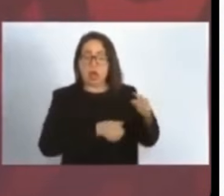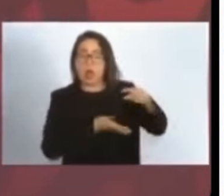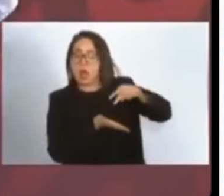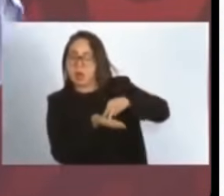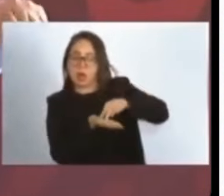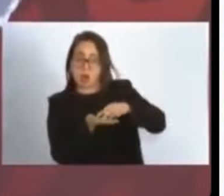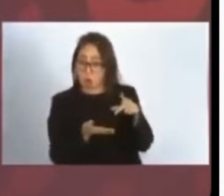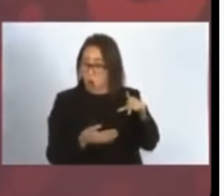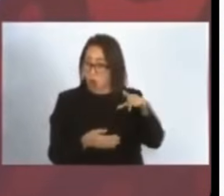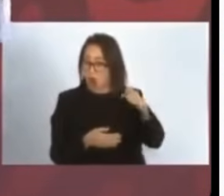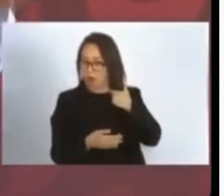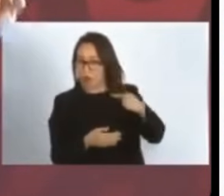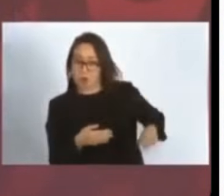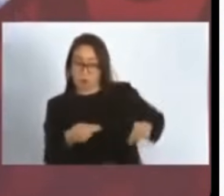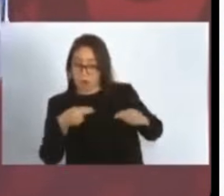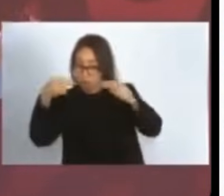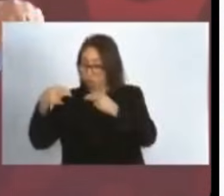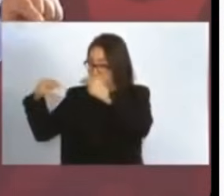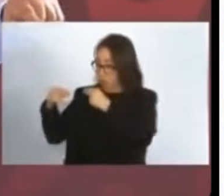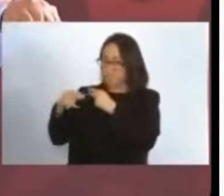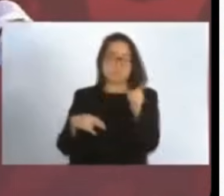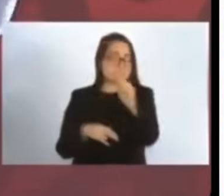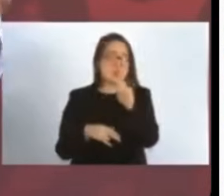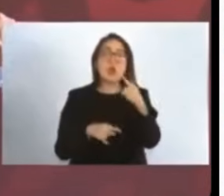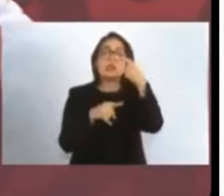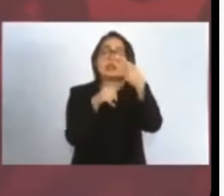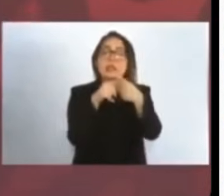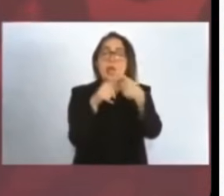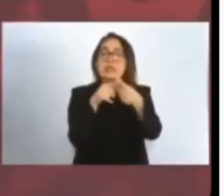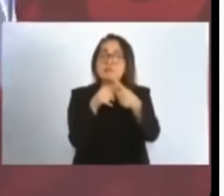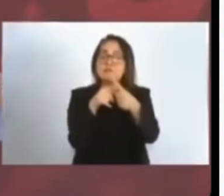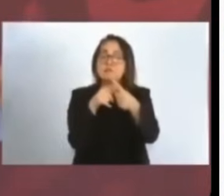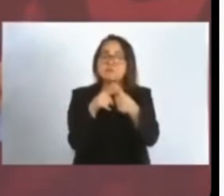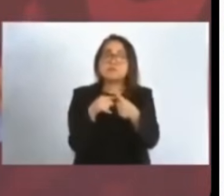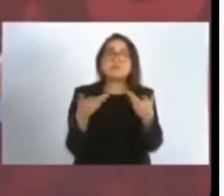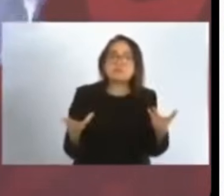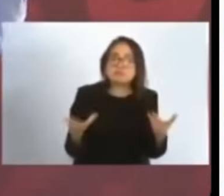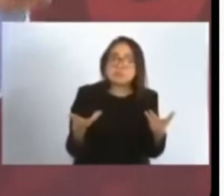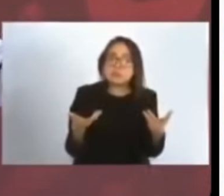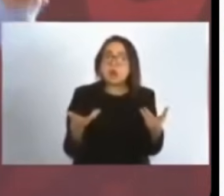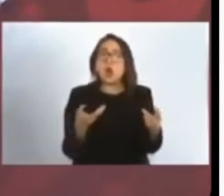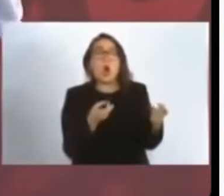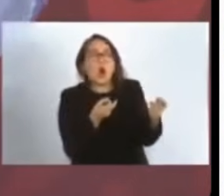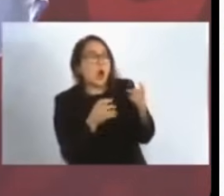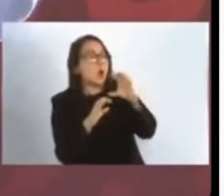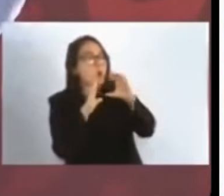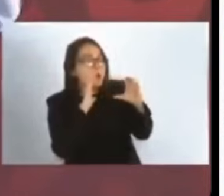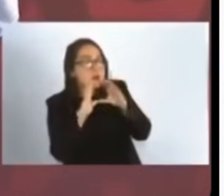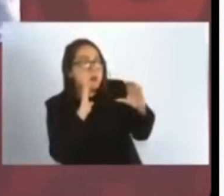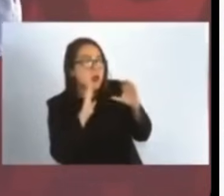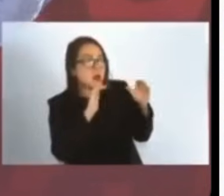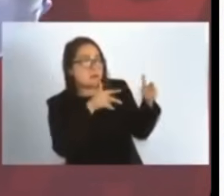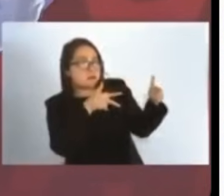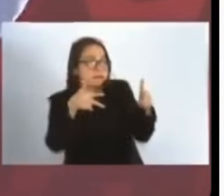oligarquía, no, fueron los medios de manipulación los que nos llevaron a